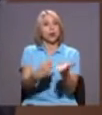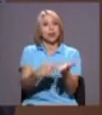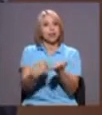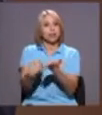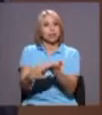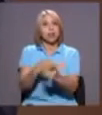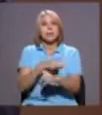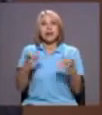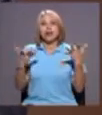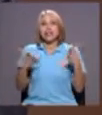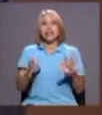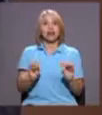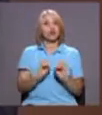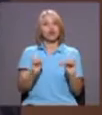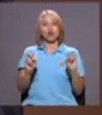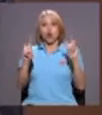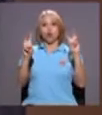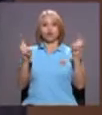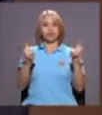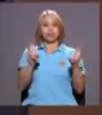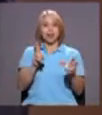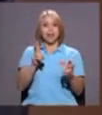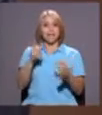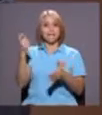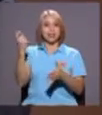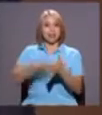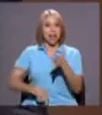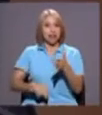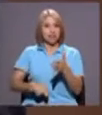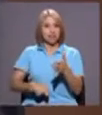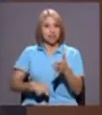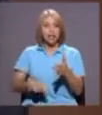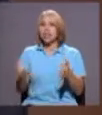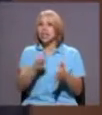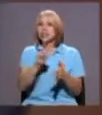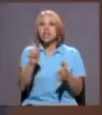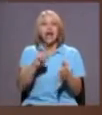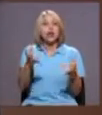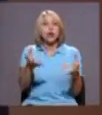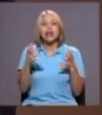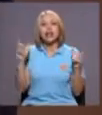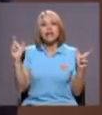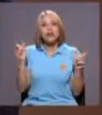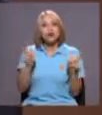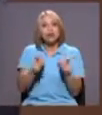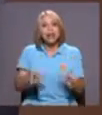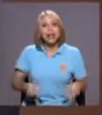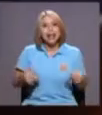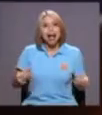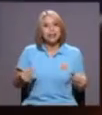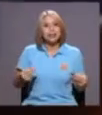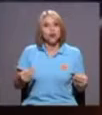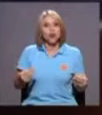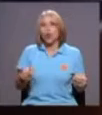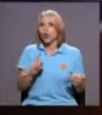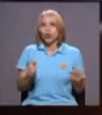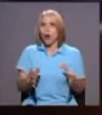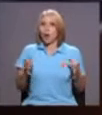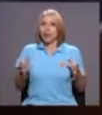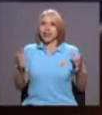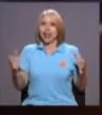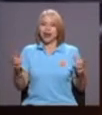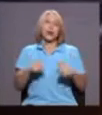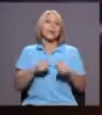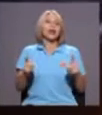tiene componente fiscal, que ya no busca reducir el gasto, por supuesto no aumentarlo, sino que busca mejorar